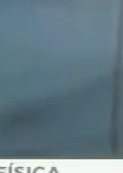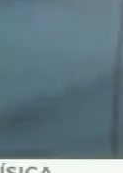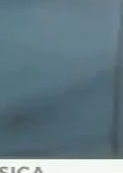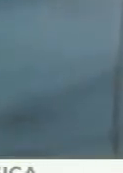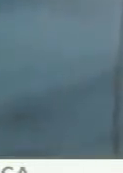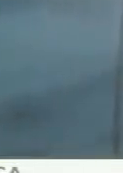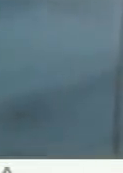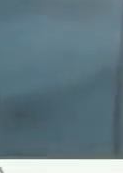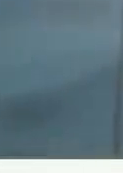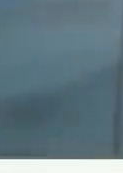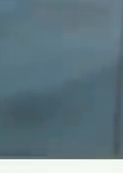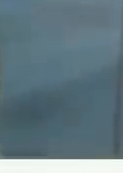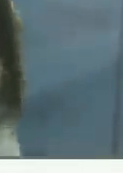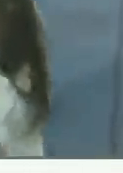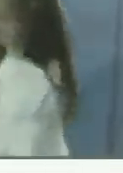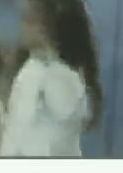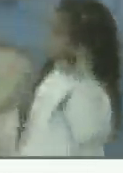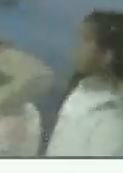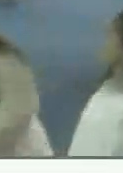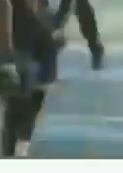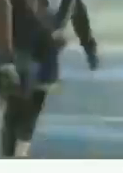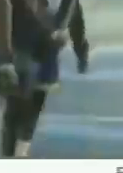la